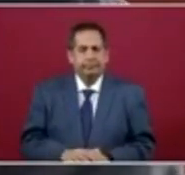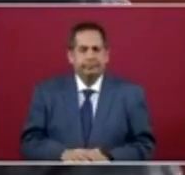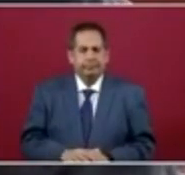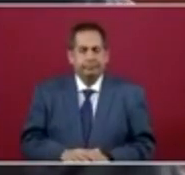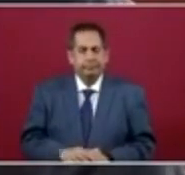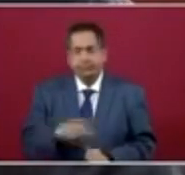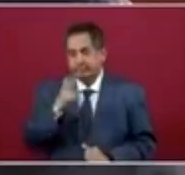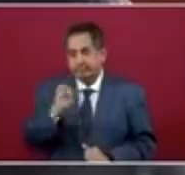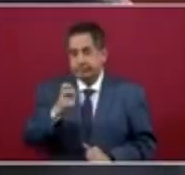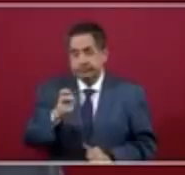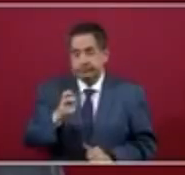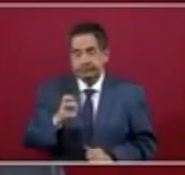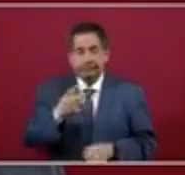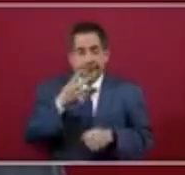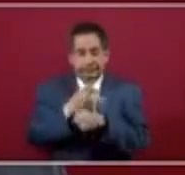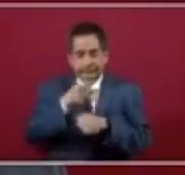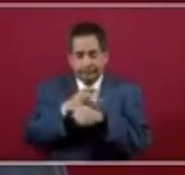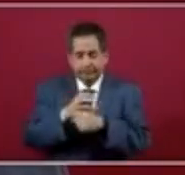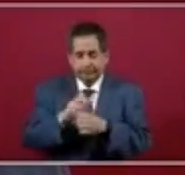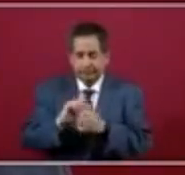Esa es la cuarta transformación.